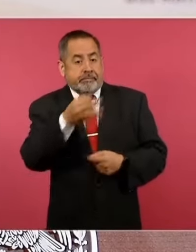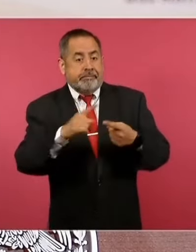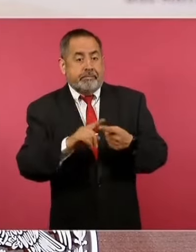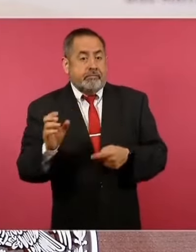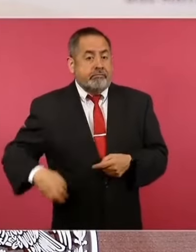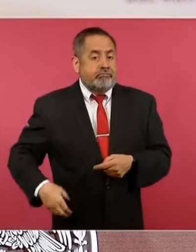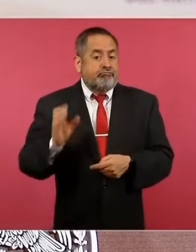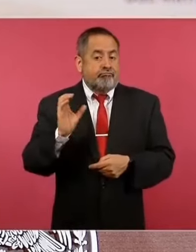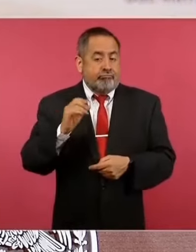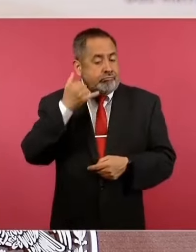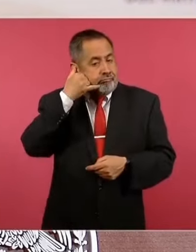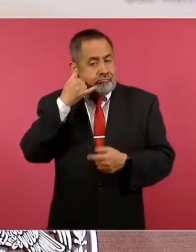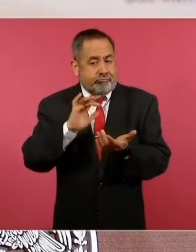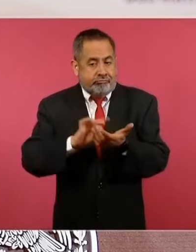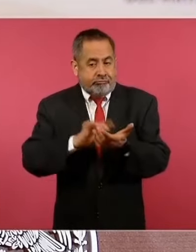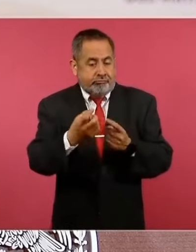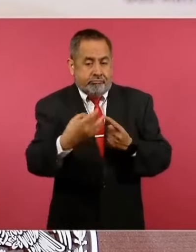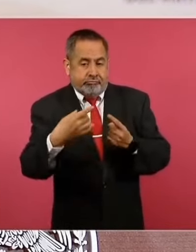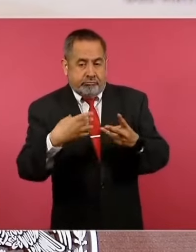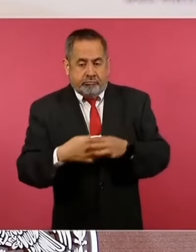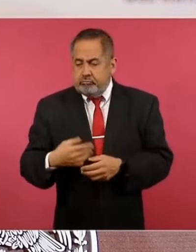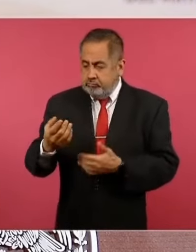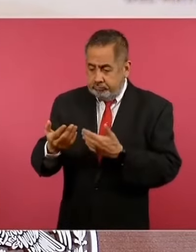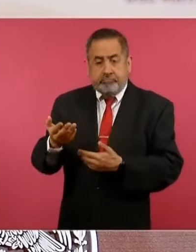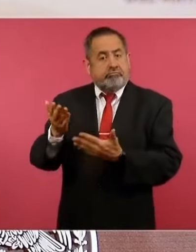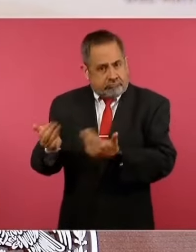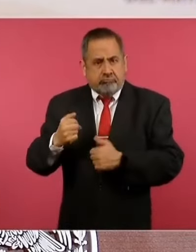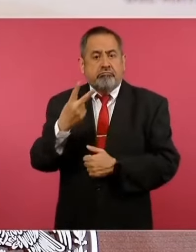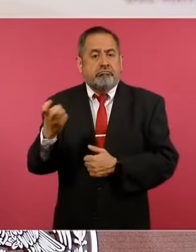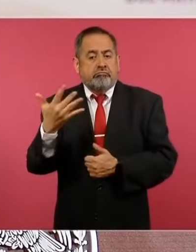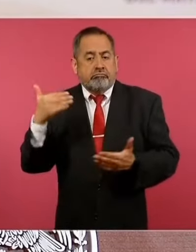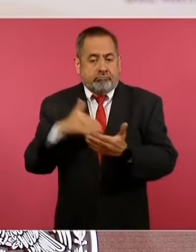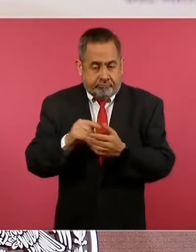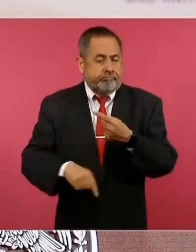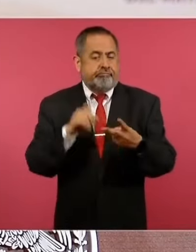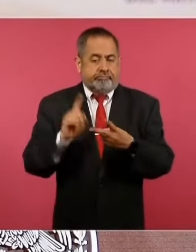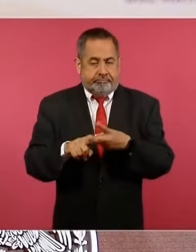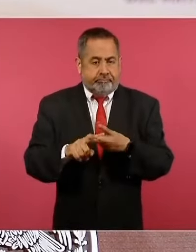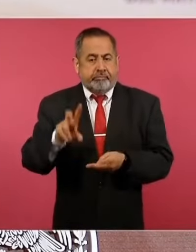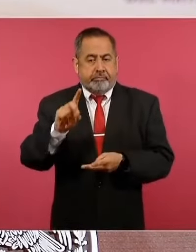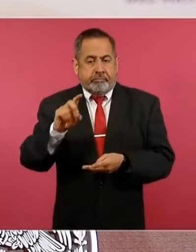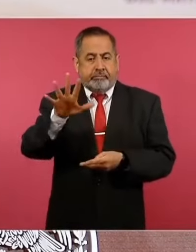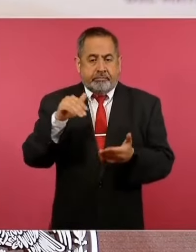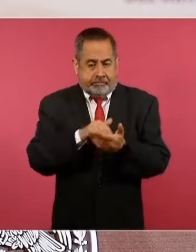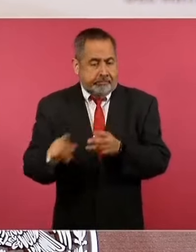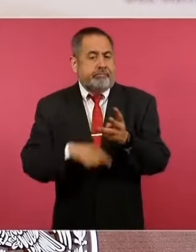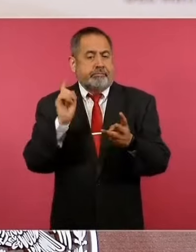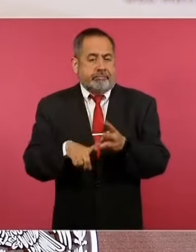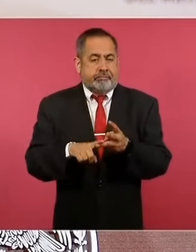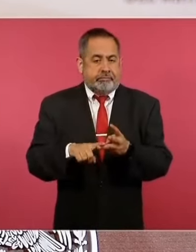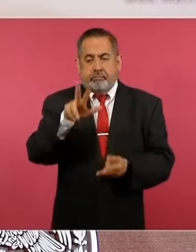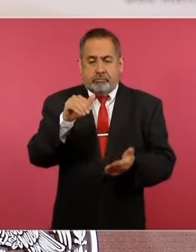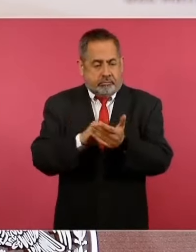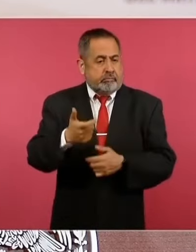celular. En el primero le pedían como rescate de su hija 250,000 pesos, en un segundo mensaje 35,000 y en un tercer